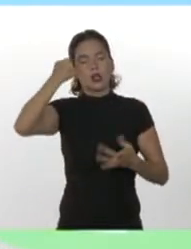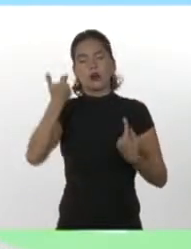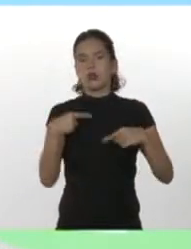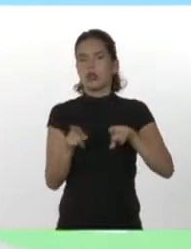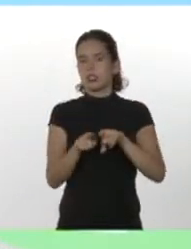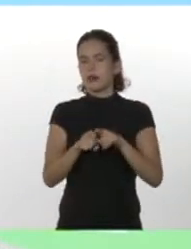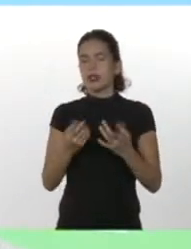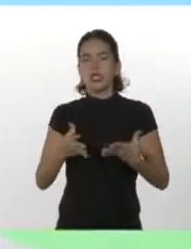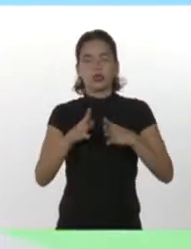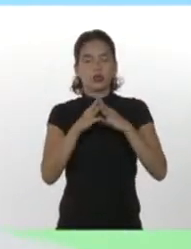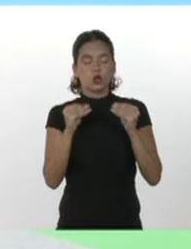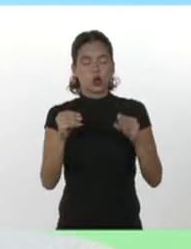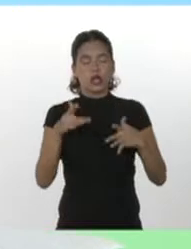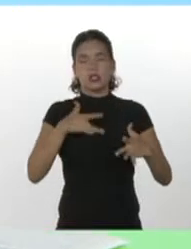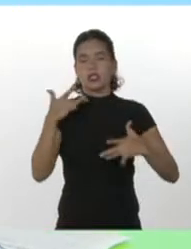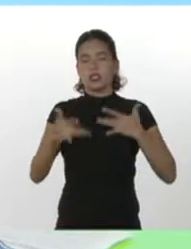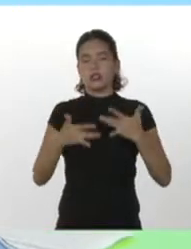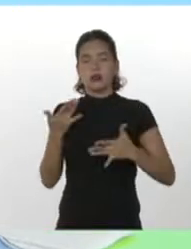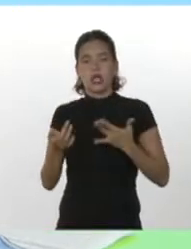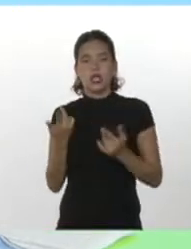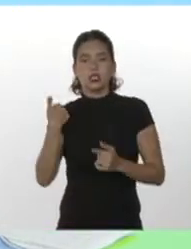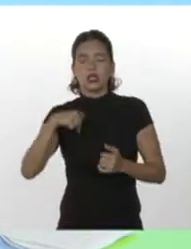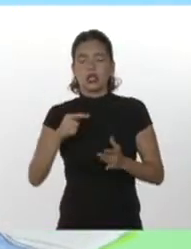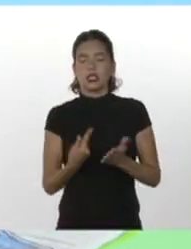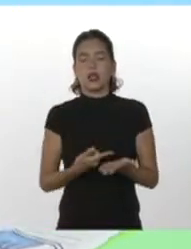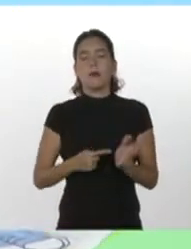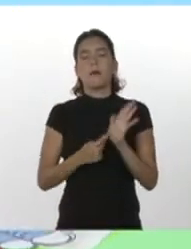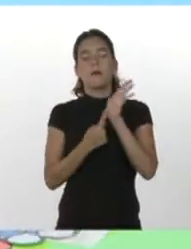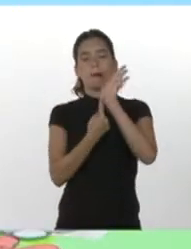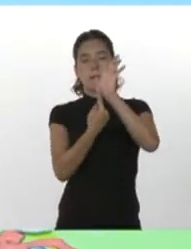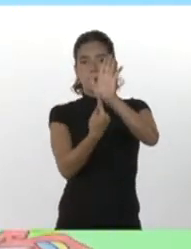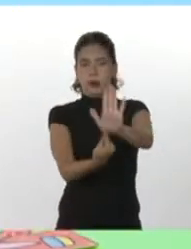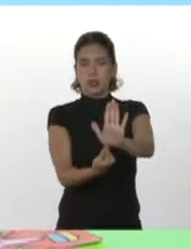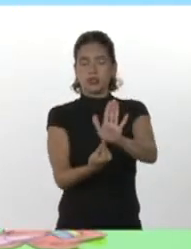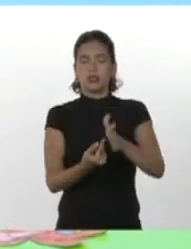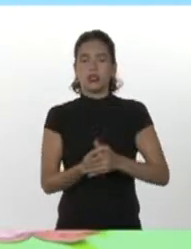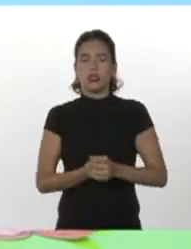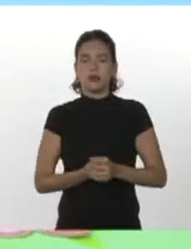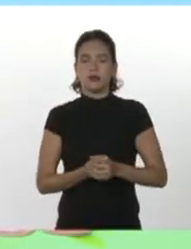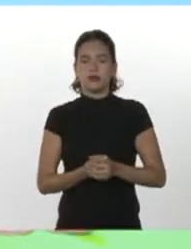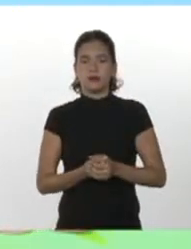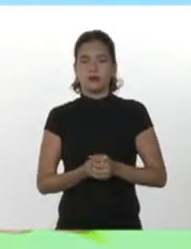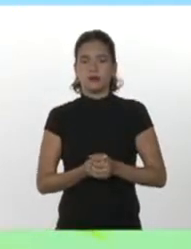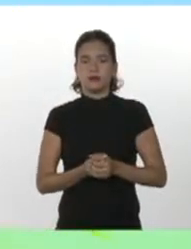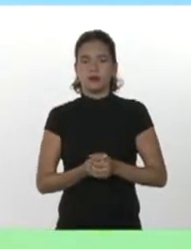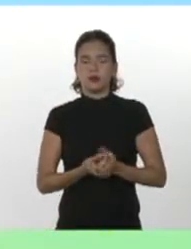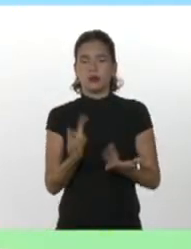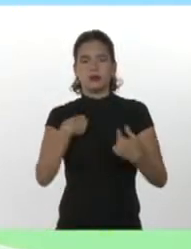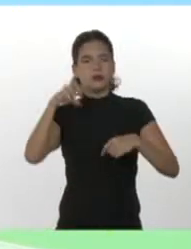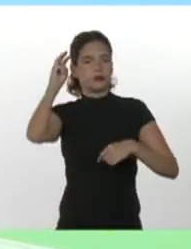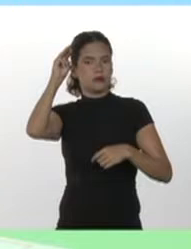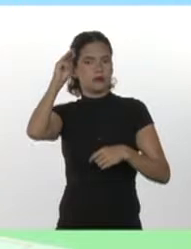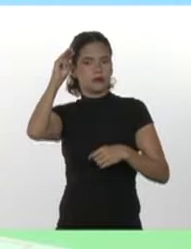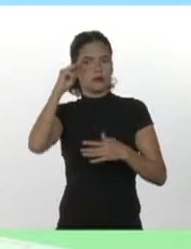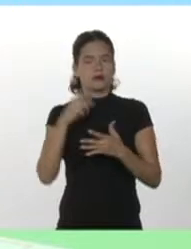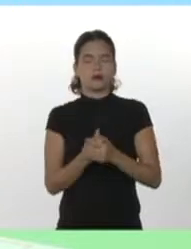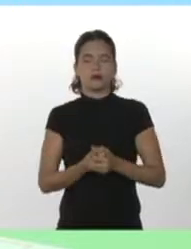también todas estas actividades deben ser presentadas con sus